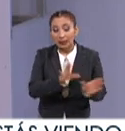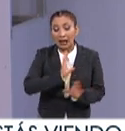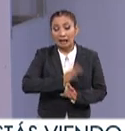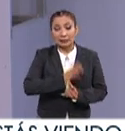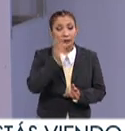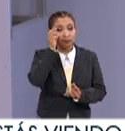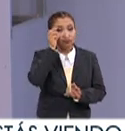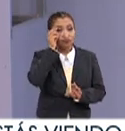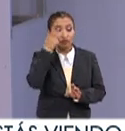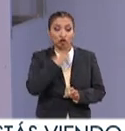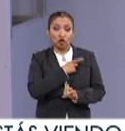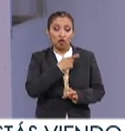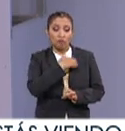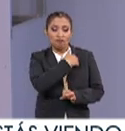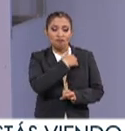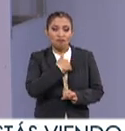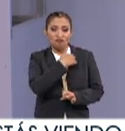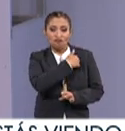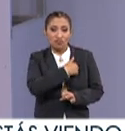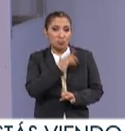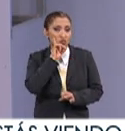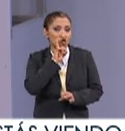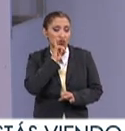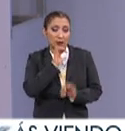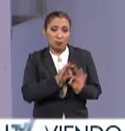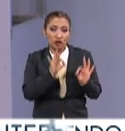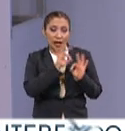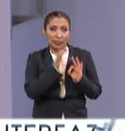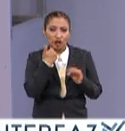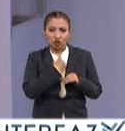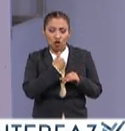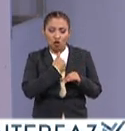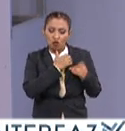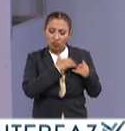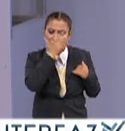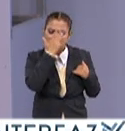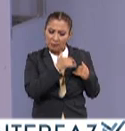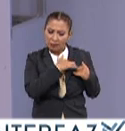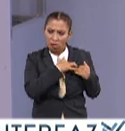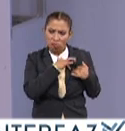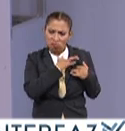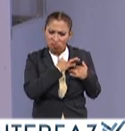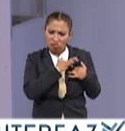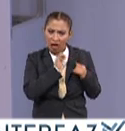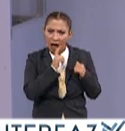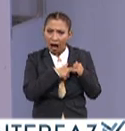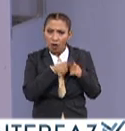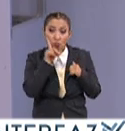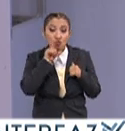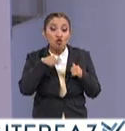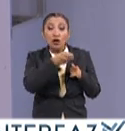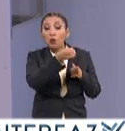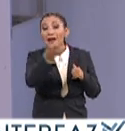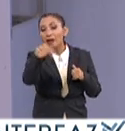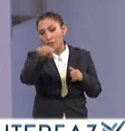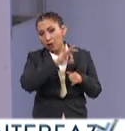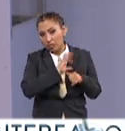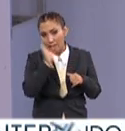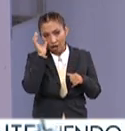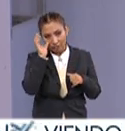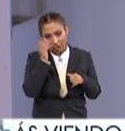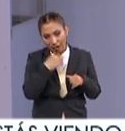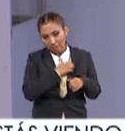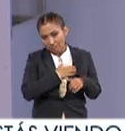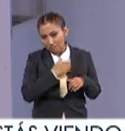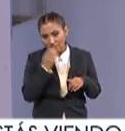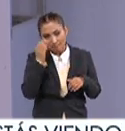de mama, pues la autoexploración es muy importante, estar conscientes que cualquier mujer puede tener cáncer de mama